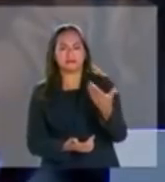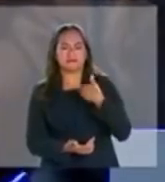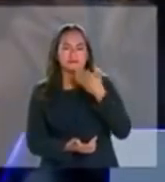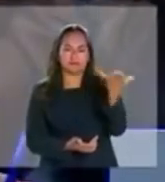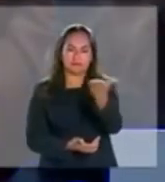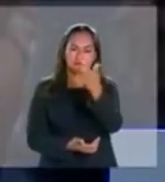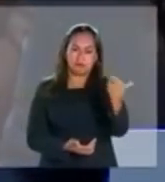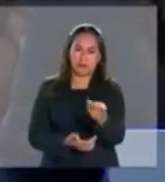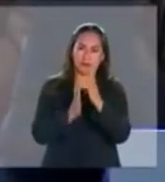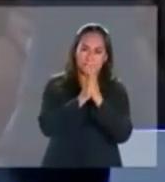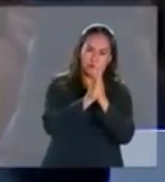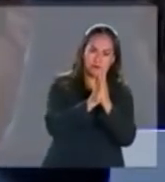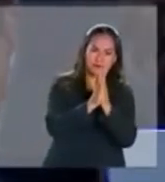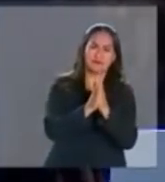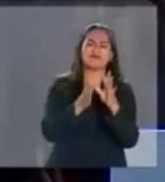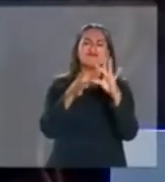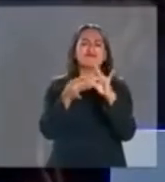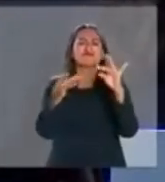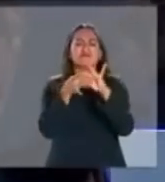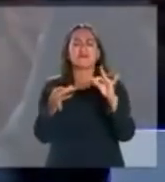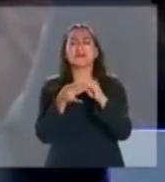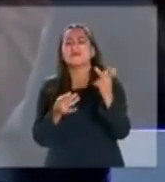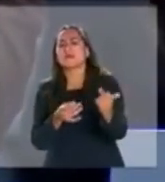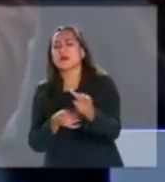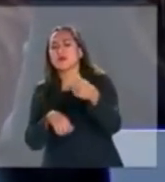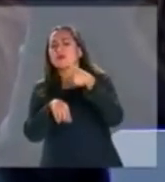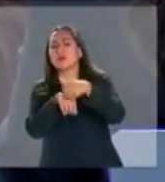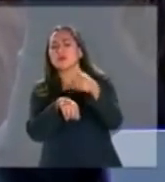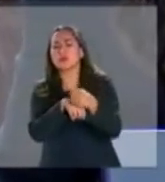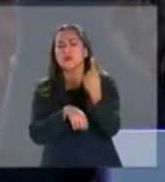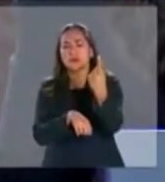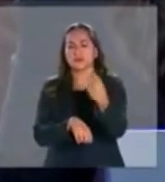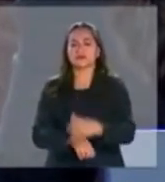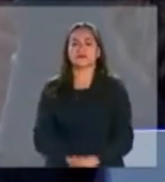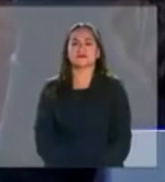usted el micrófono la pregunta 1 sí por favor